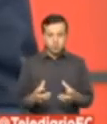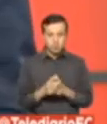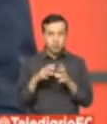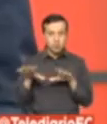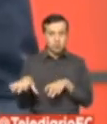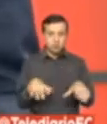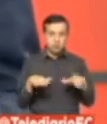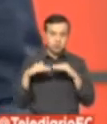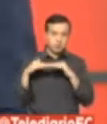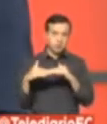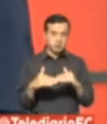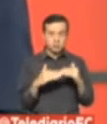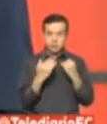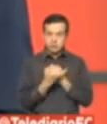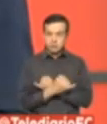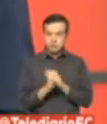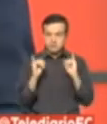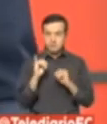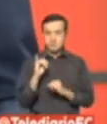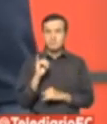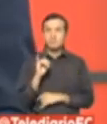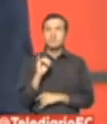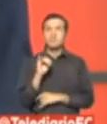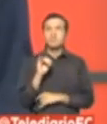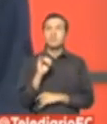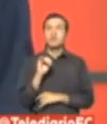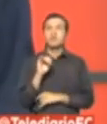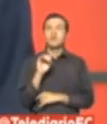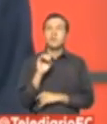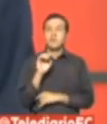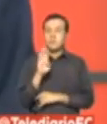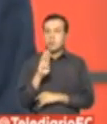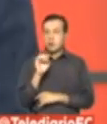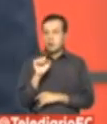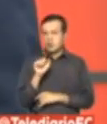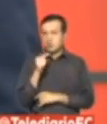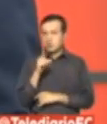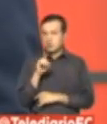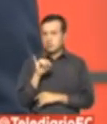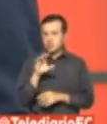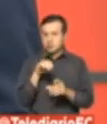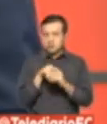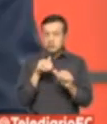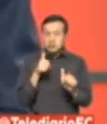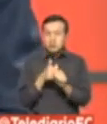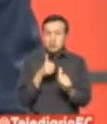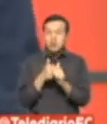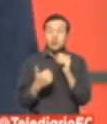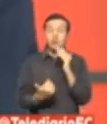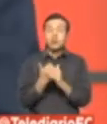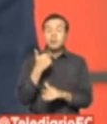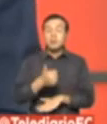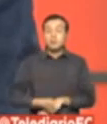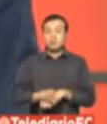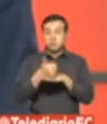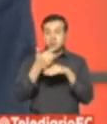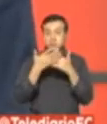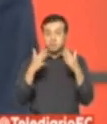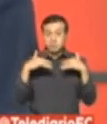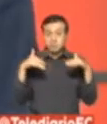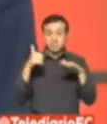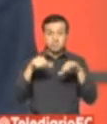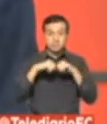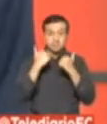Acción Democrática Independiente BADI. La agrupación, que se forma a pocas semanas de la elección de nuevas autoridades en el